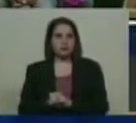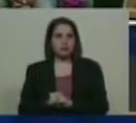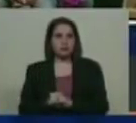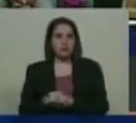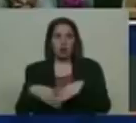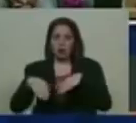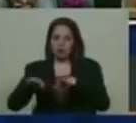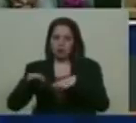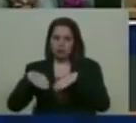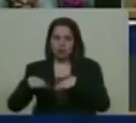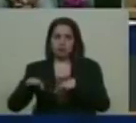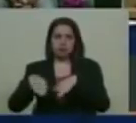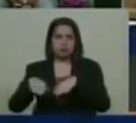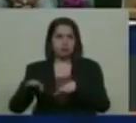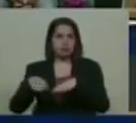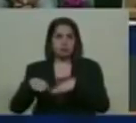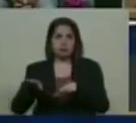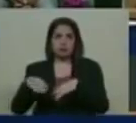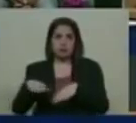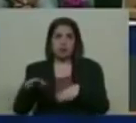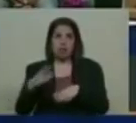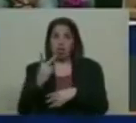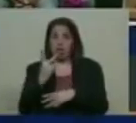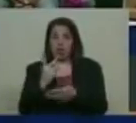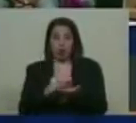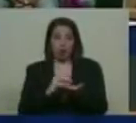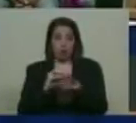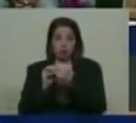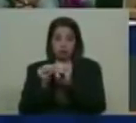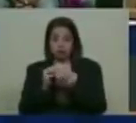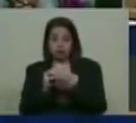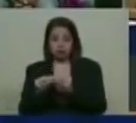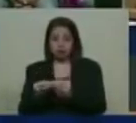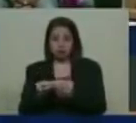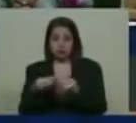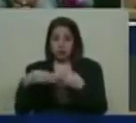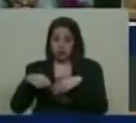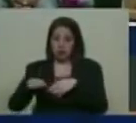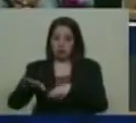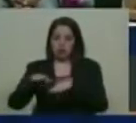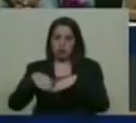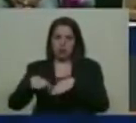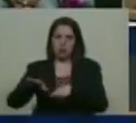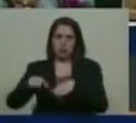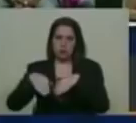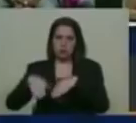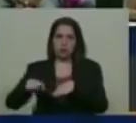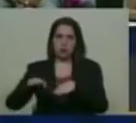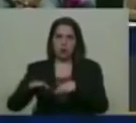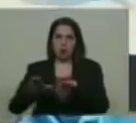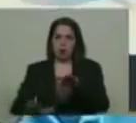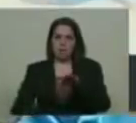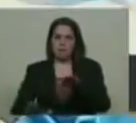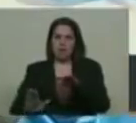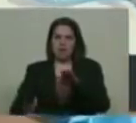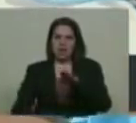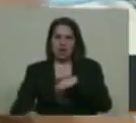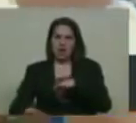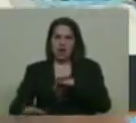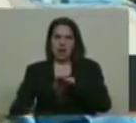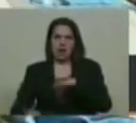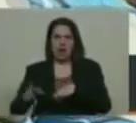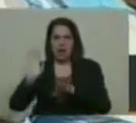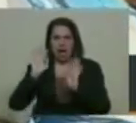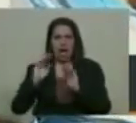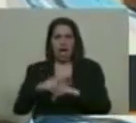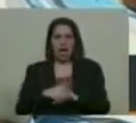de esa doble, la máquina María León, que uno puede coser con el pedal en el pie. ¿Ustedes la conocen?